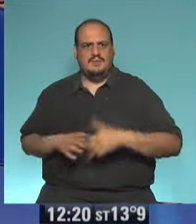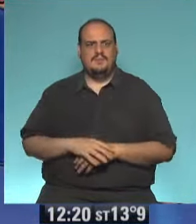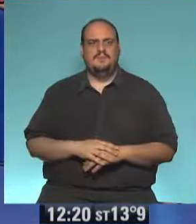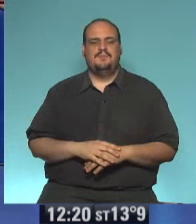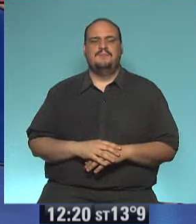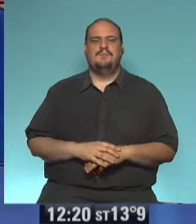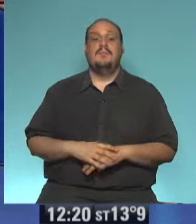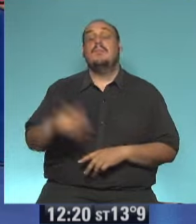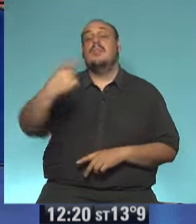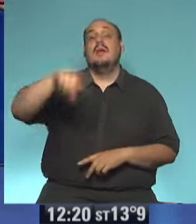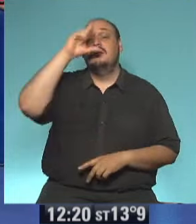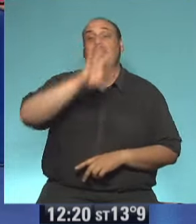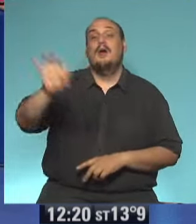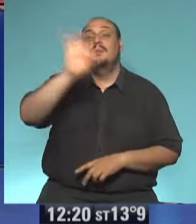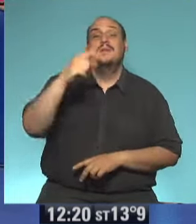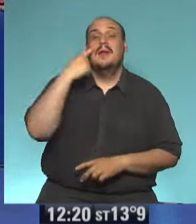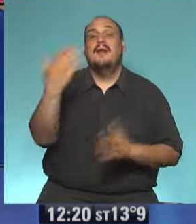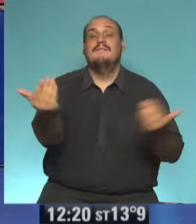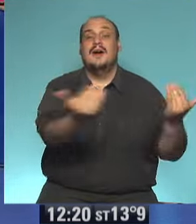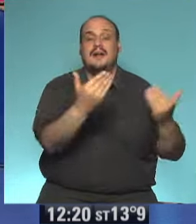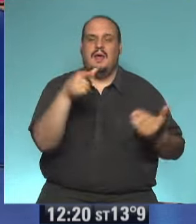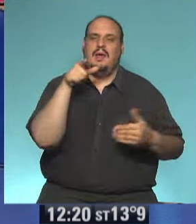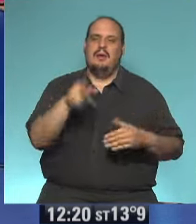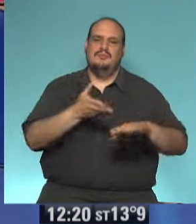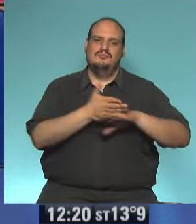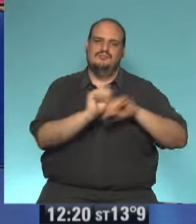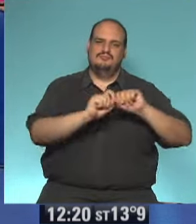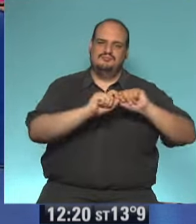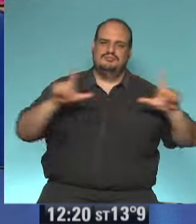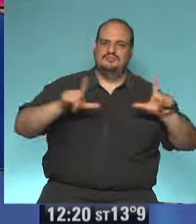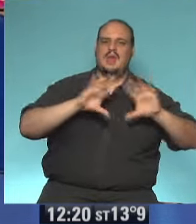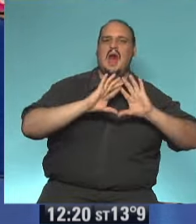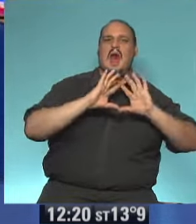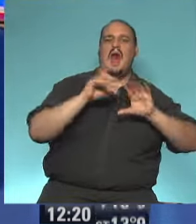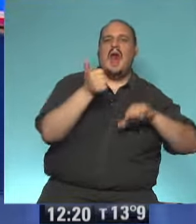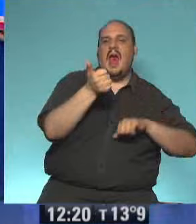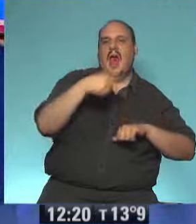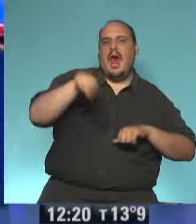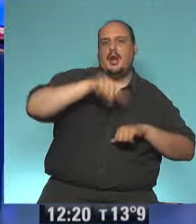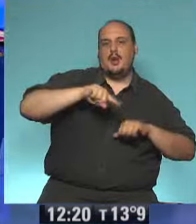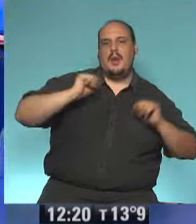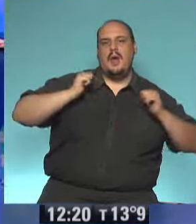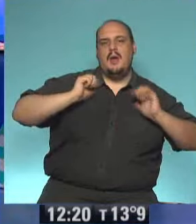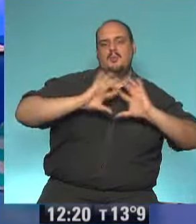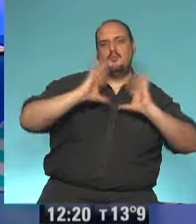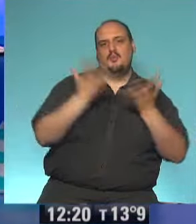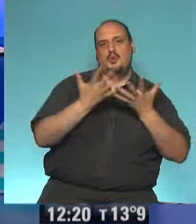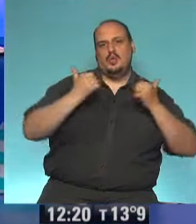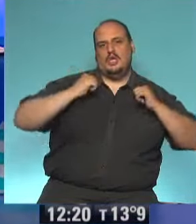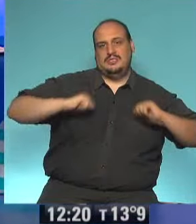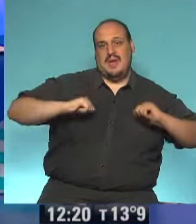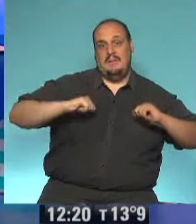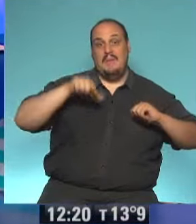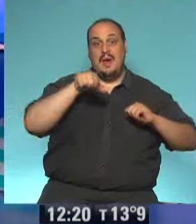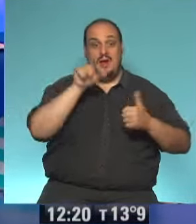¿Qué dice la tribuna? ¿Qué dice? Para eso tienen que entrar @MundoZamba y ir ahí a Niña Investiga y elegir la opción y al